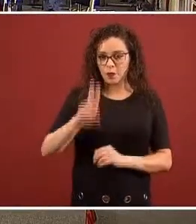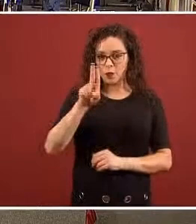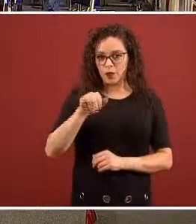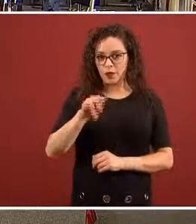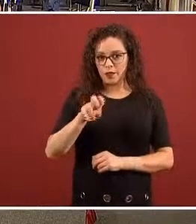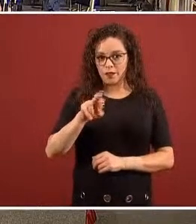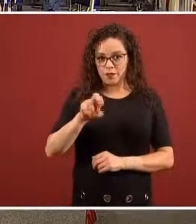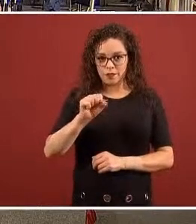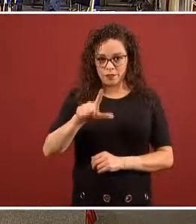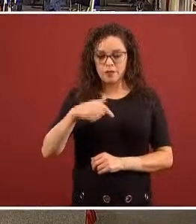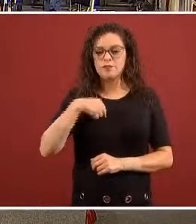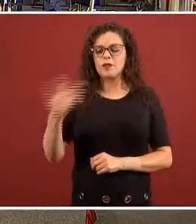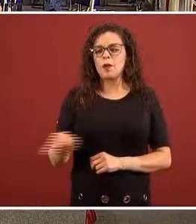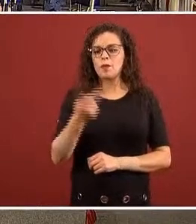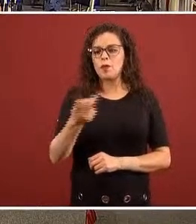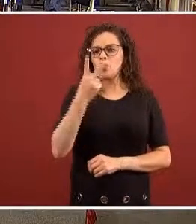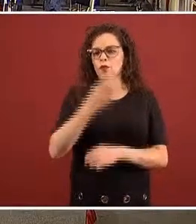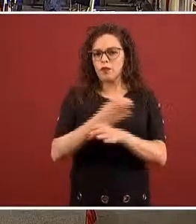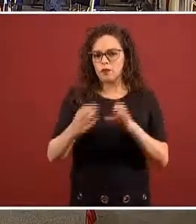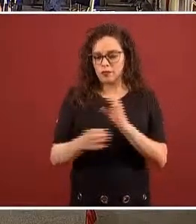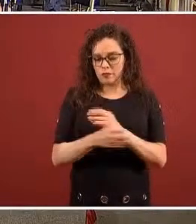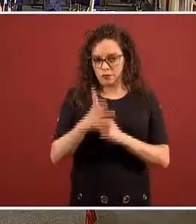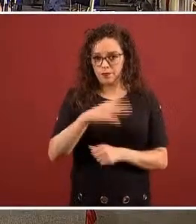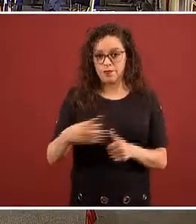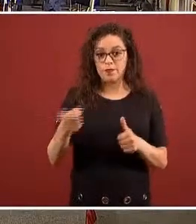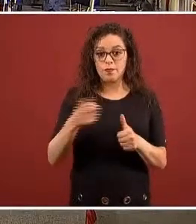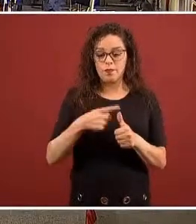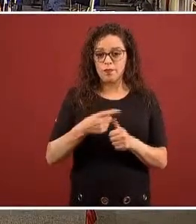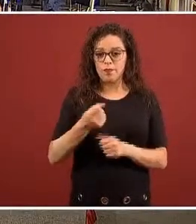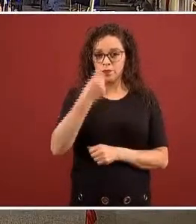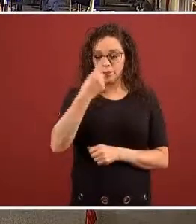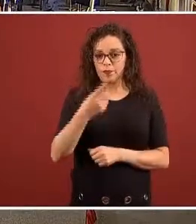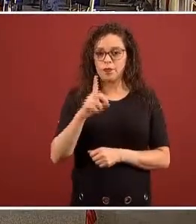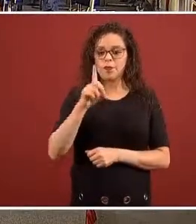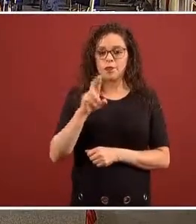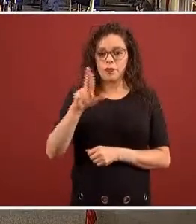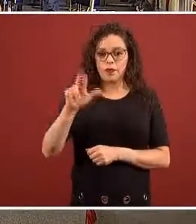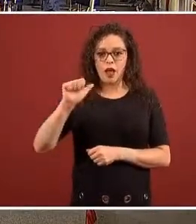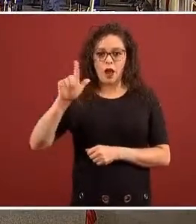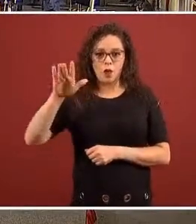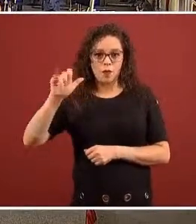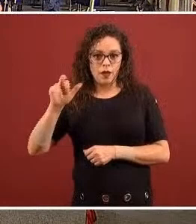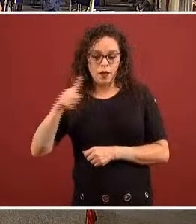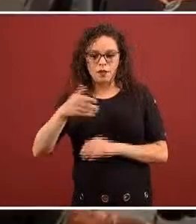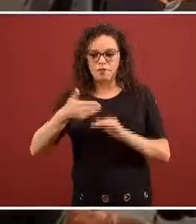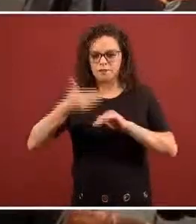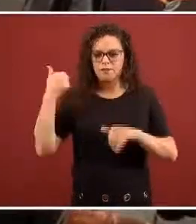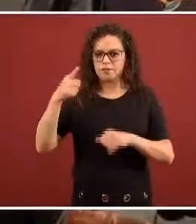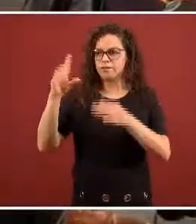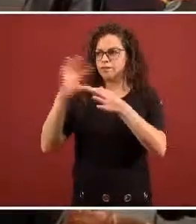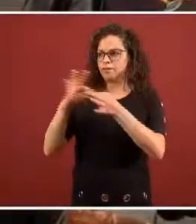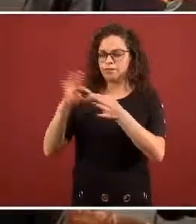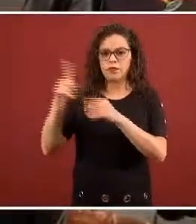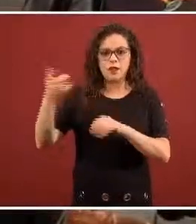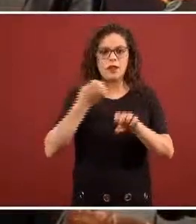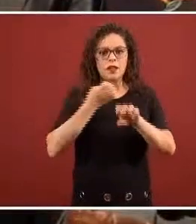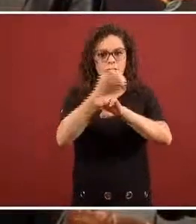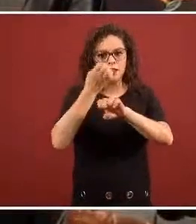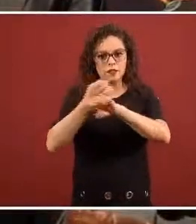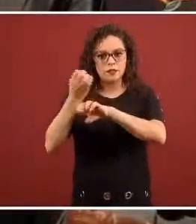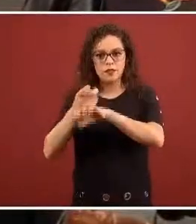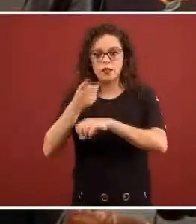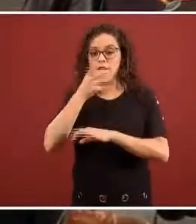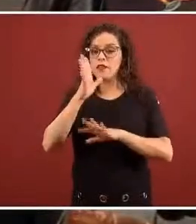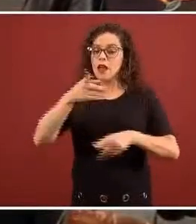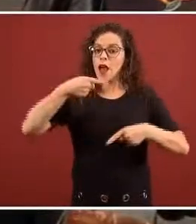preguntas sobre la presentación que daba el doctor Alomía hace unos minutos. Preguntarle si estas entidades en las que mencionan que ya se están